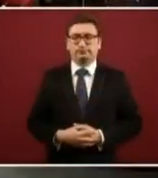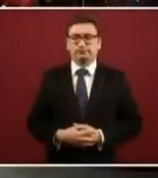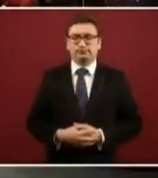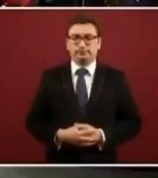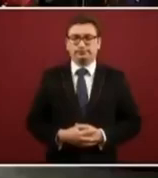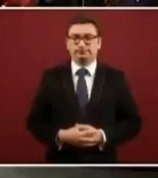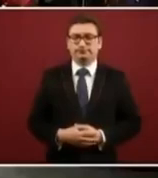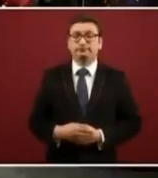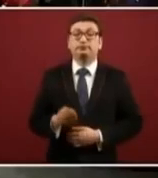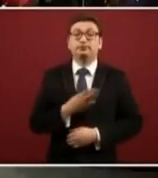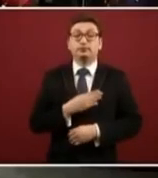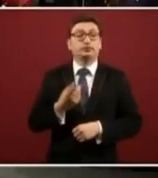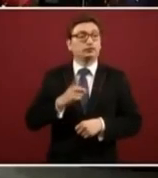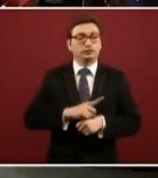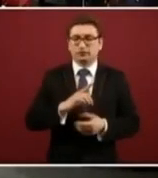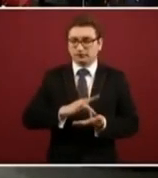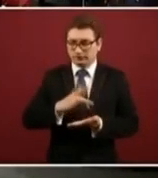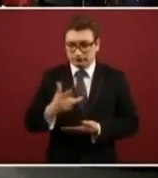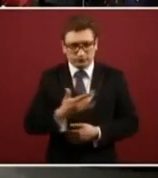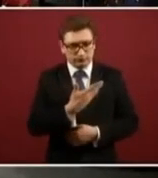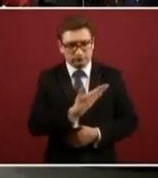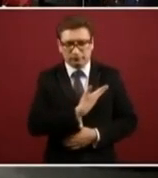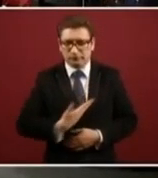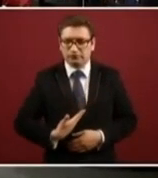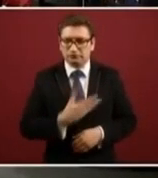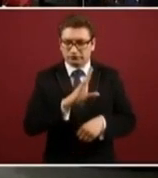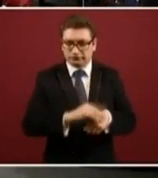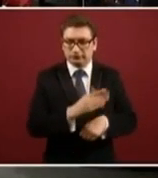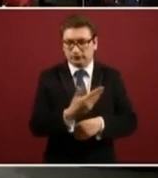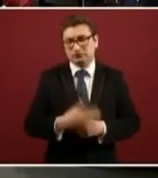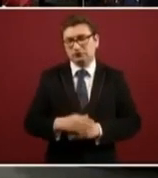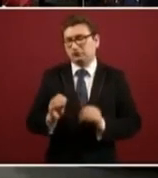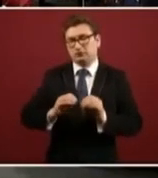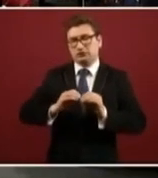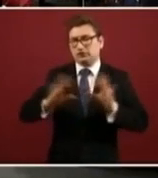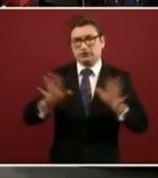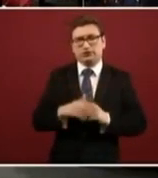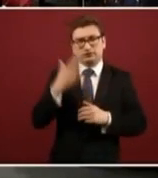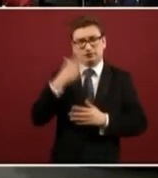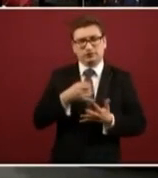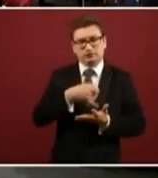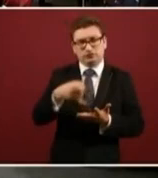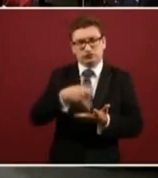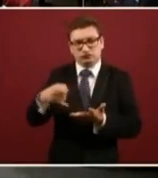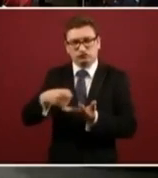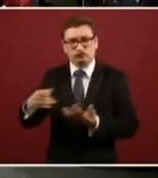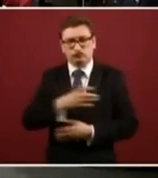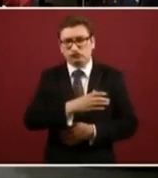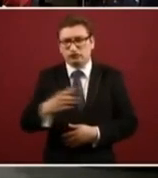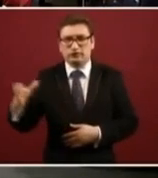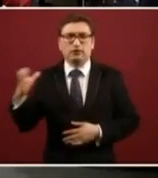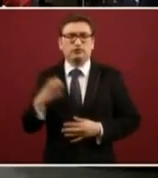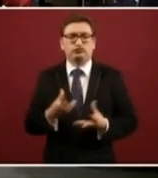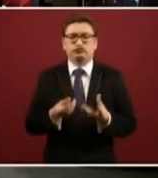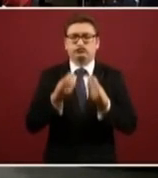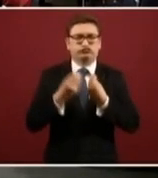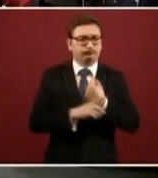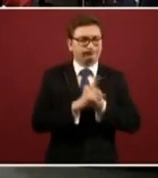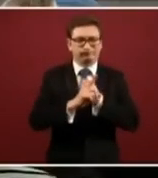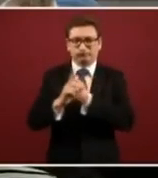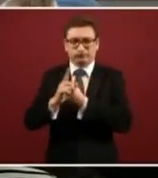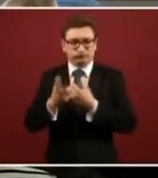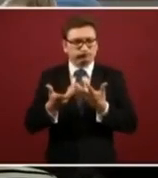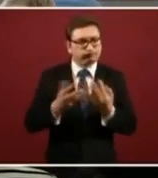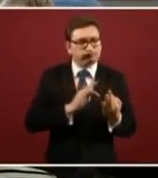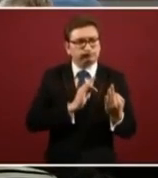Muy buenos días, muchas gracias, y con su permiso, señor presidente. Efectivamente, la agricultura enfrenta muchos retos, muchos